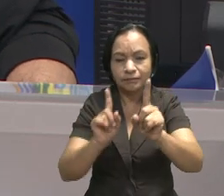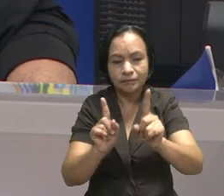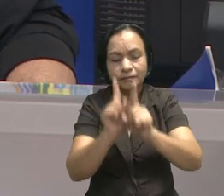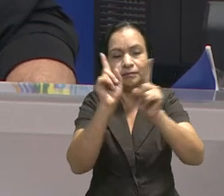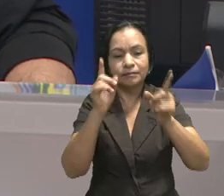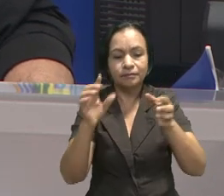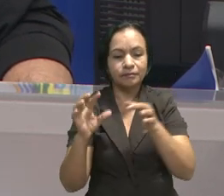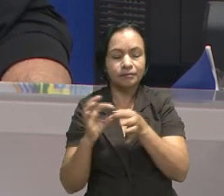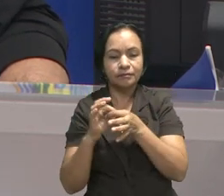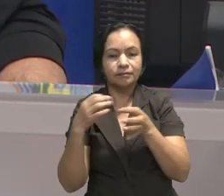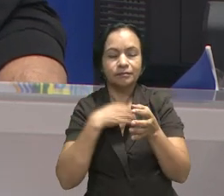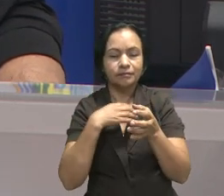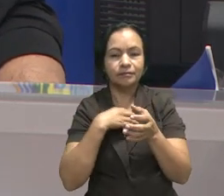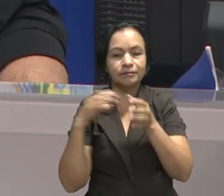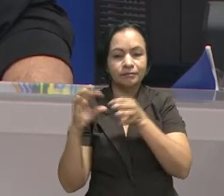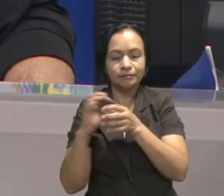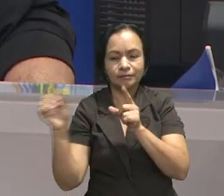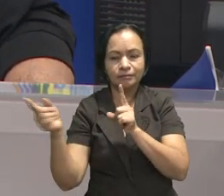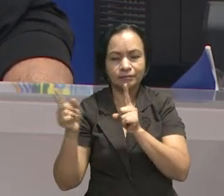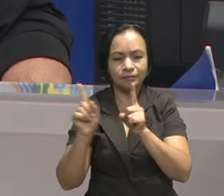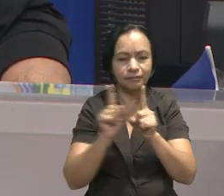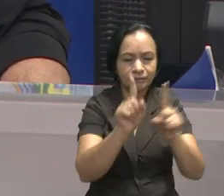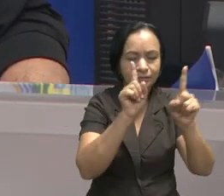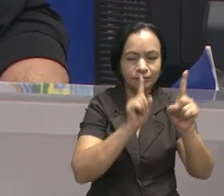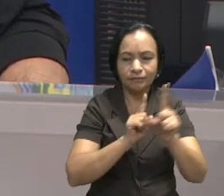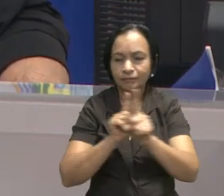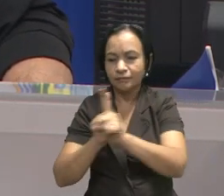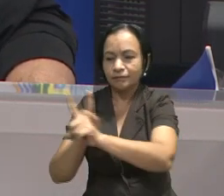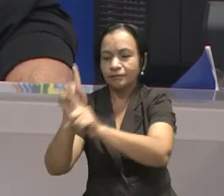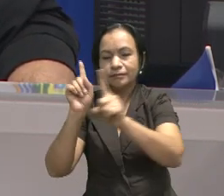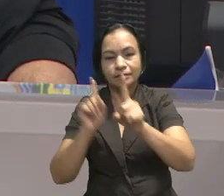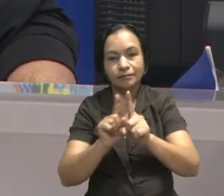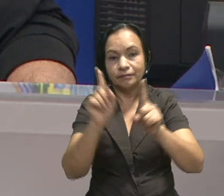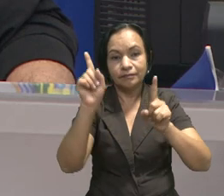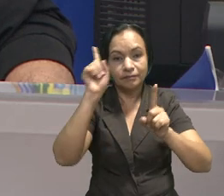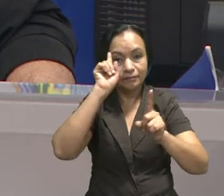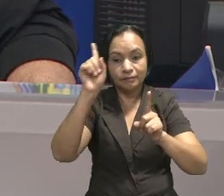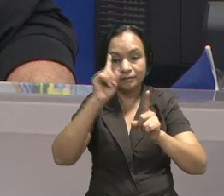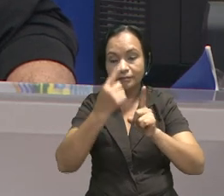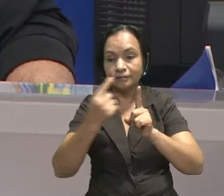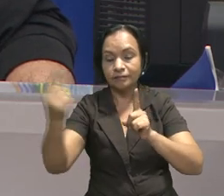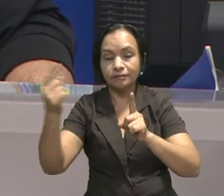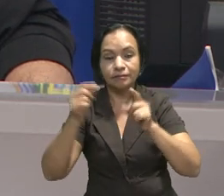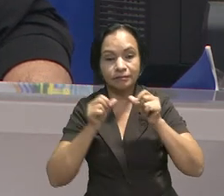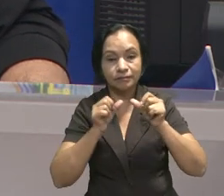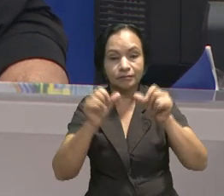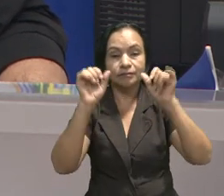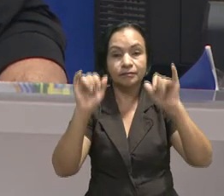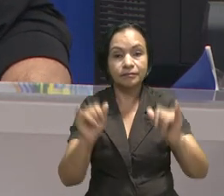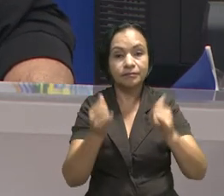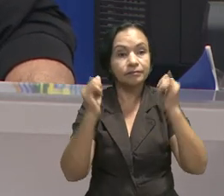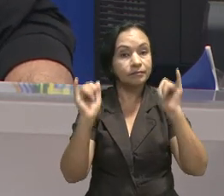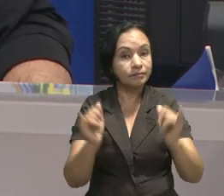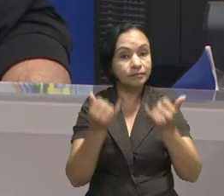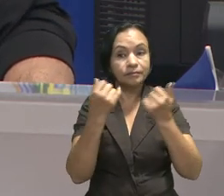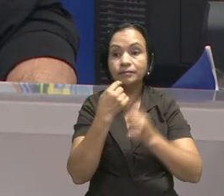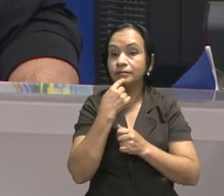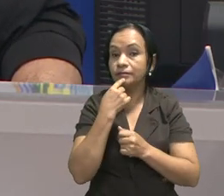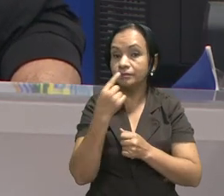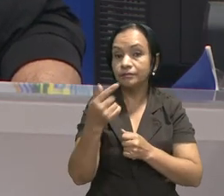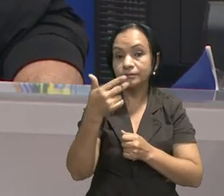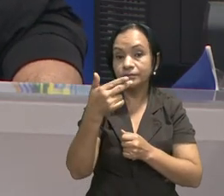con compañeros de nosotros porque él solo miraba el bulto. Pero él no se salió y él siguió jugando. Nosotros le